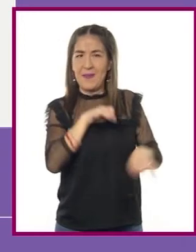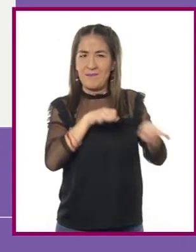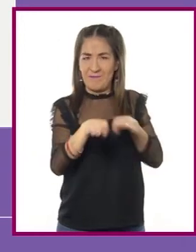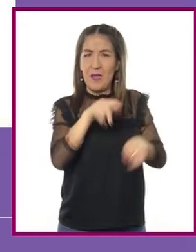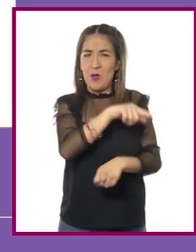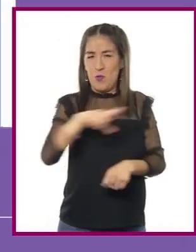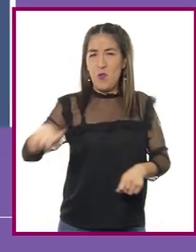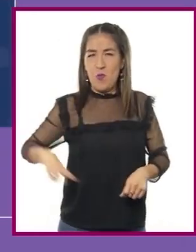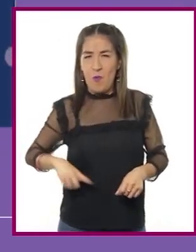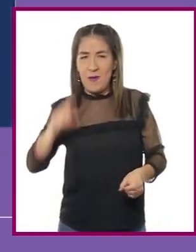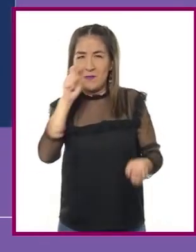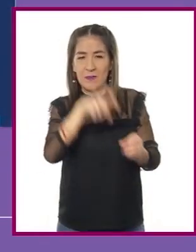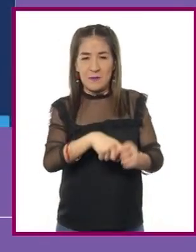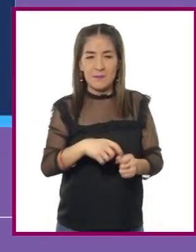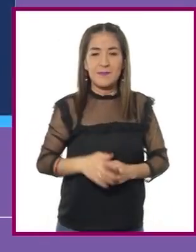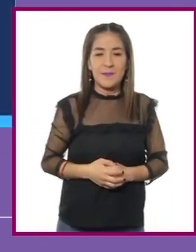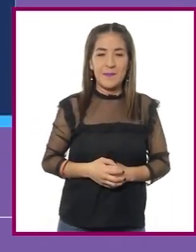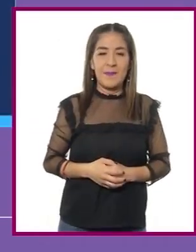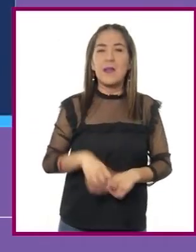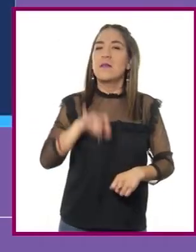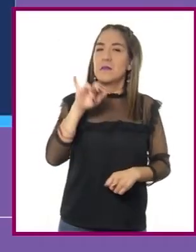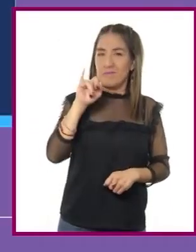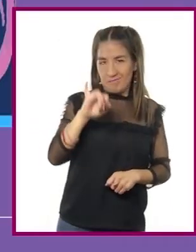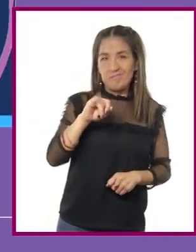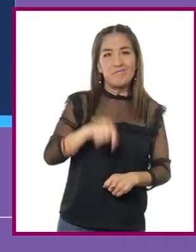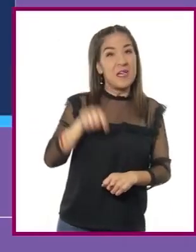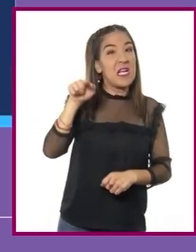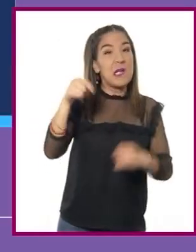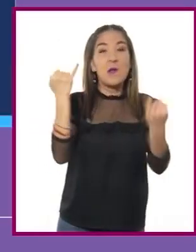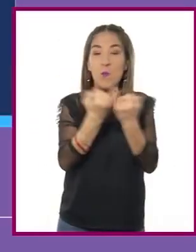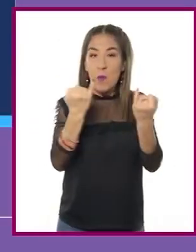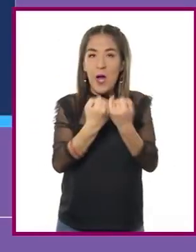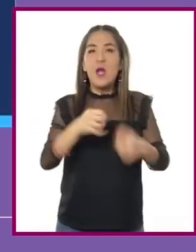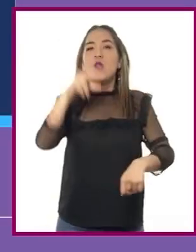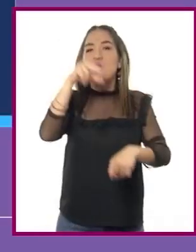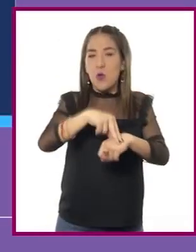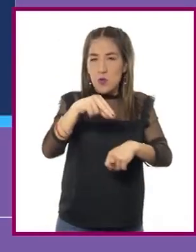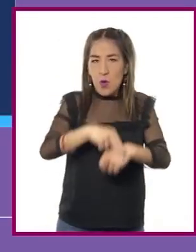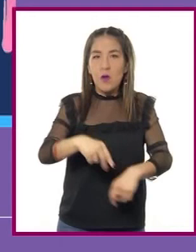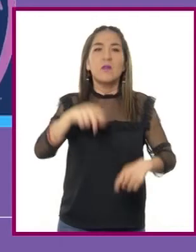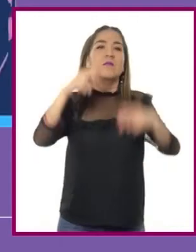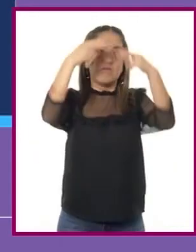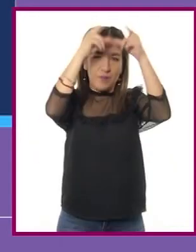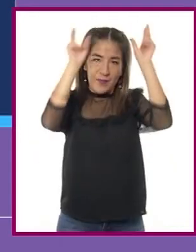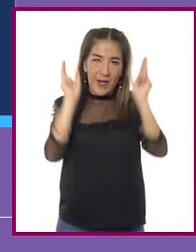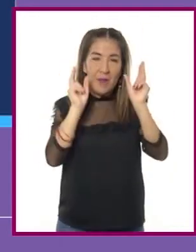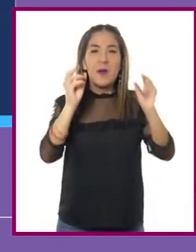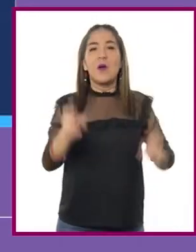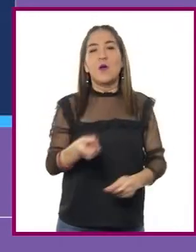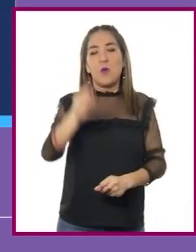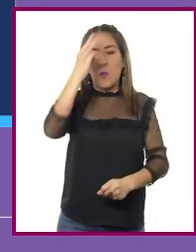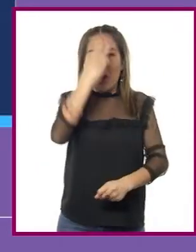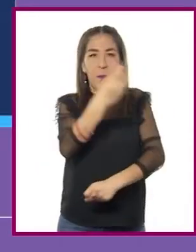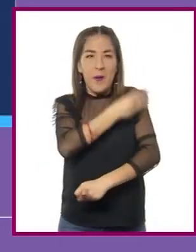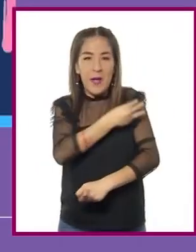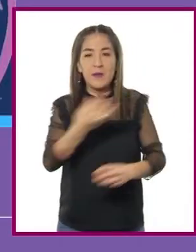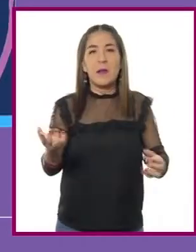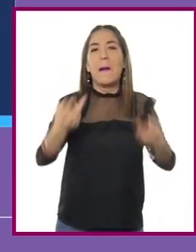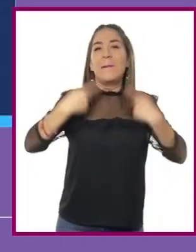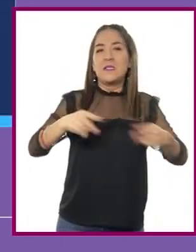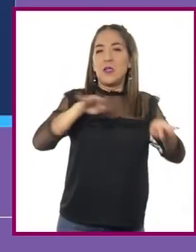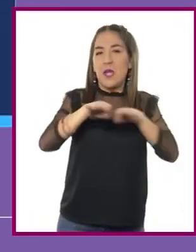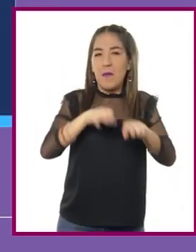públicos? Ellos, al igual que los doctores, las enfermeras, los bomberos, recolectores de